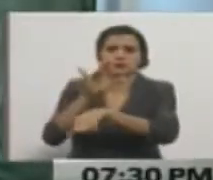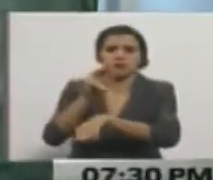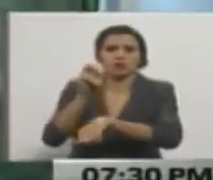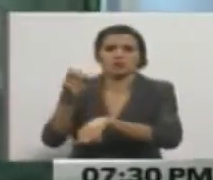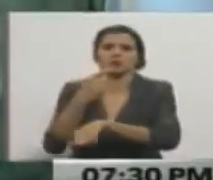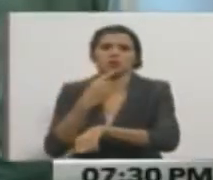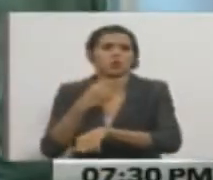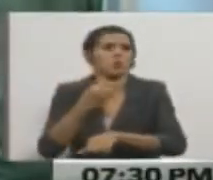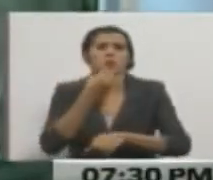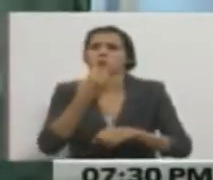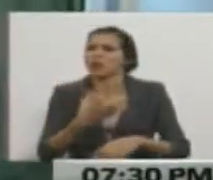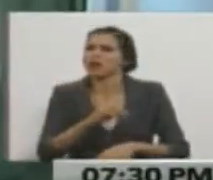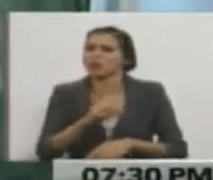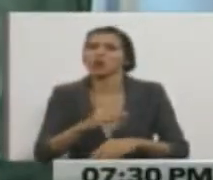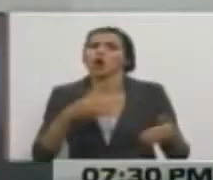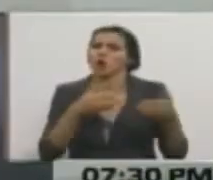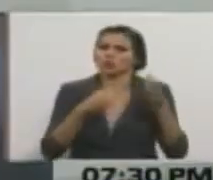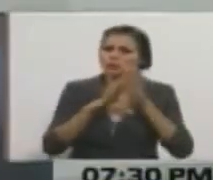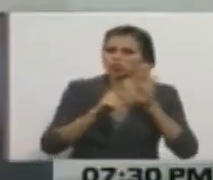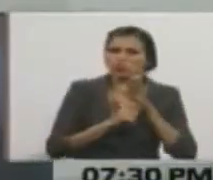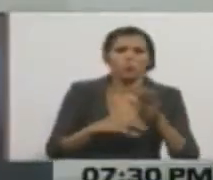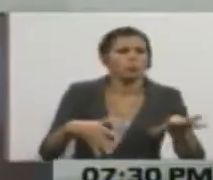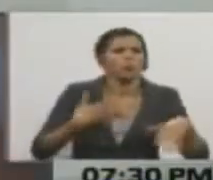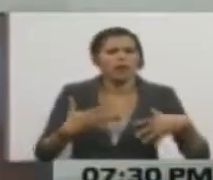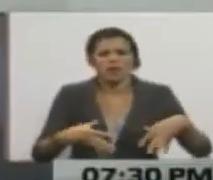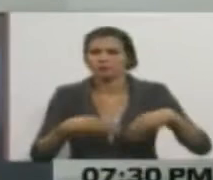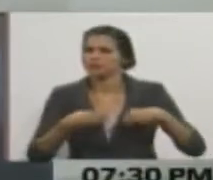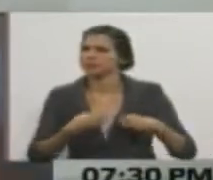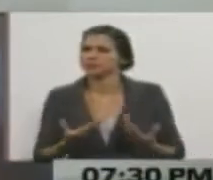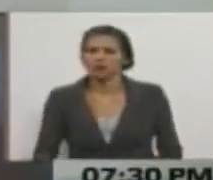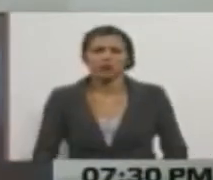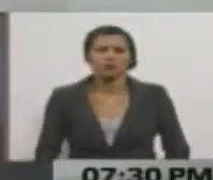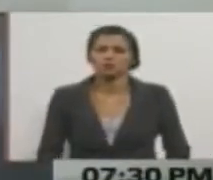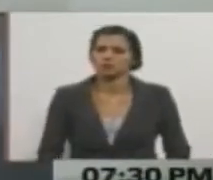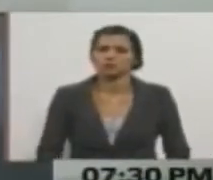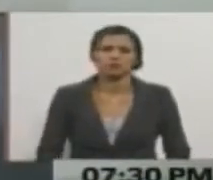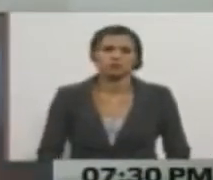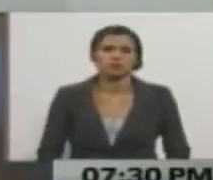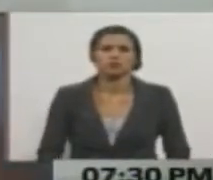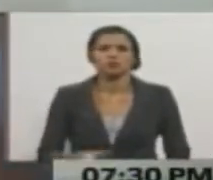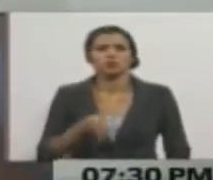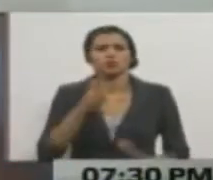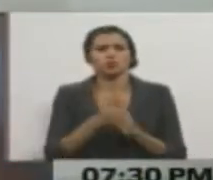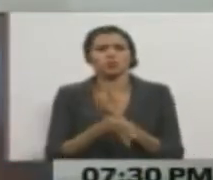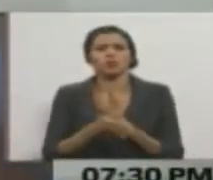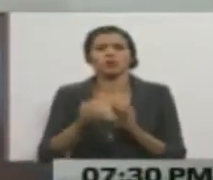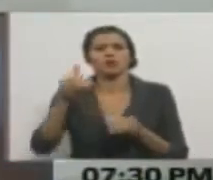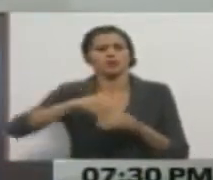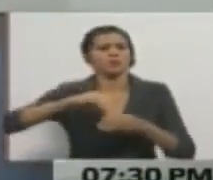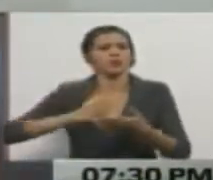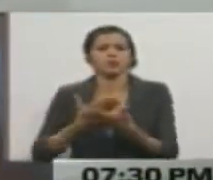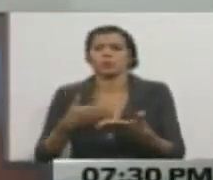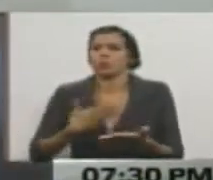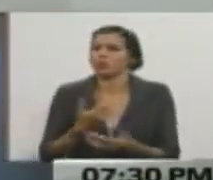calificó de inadmisible las condiciones que notificaron sobre el